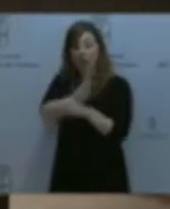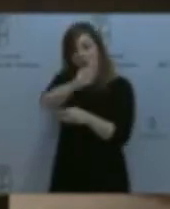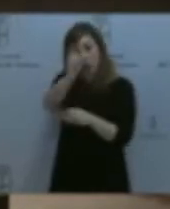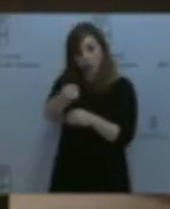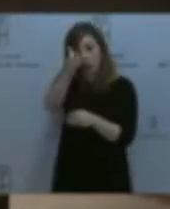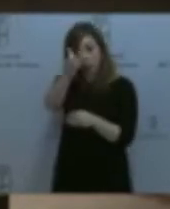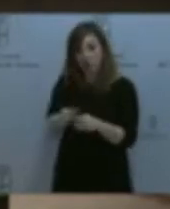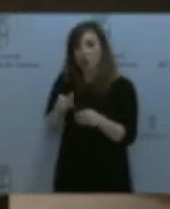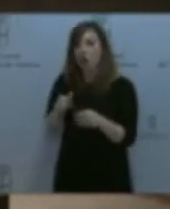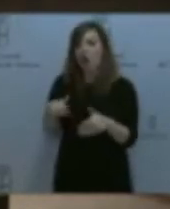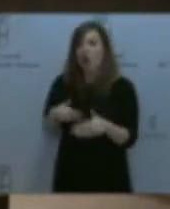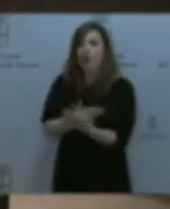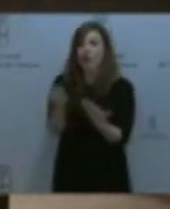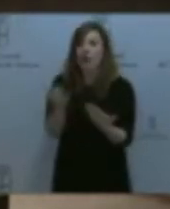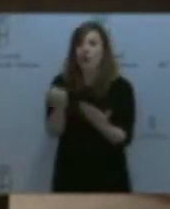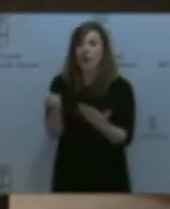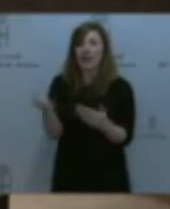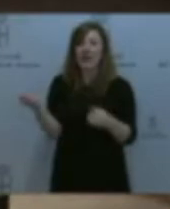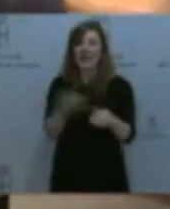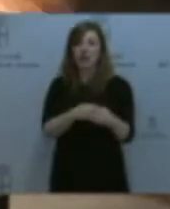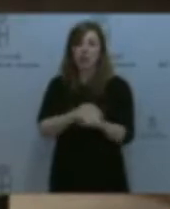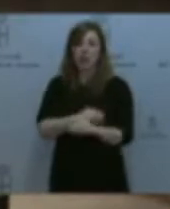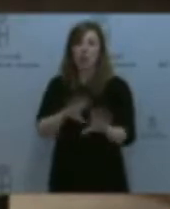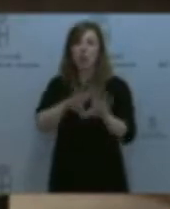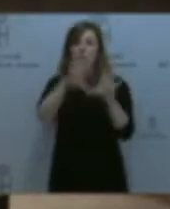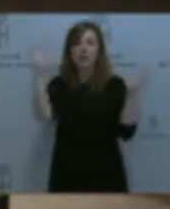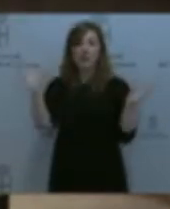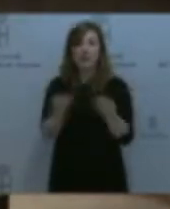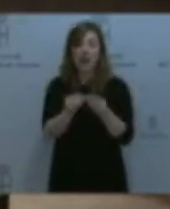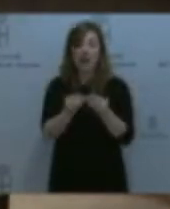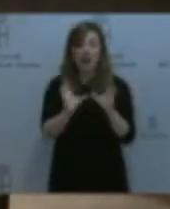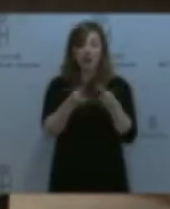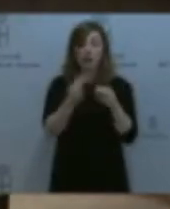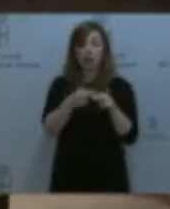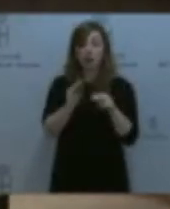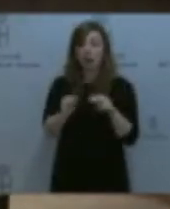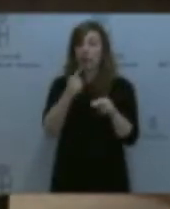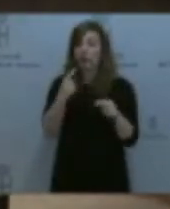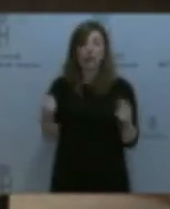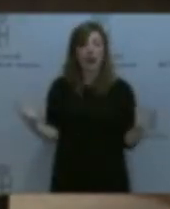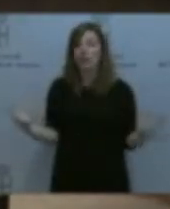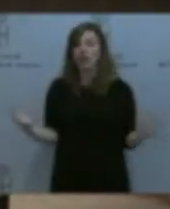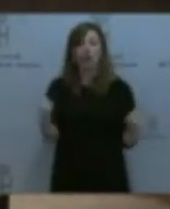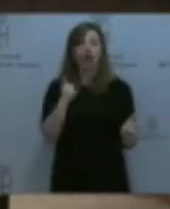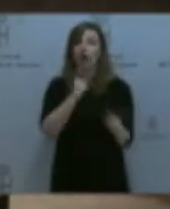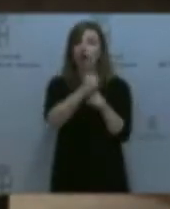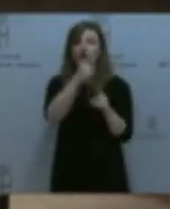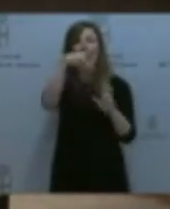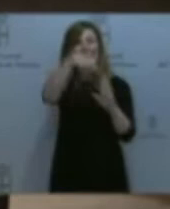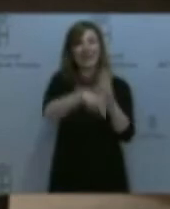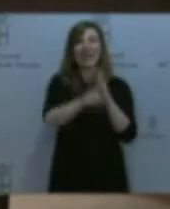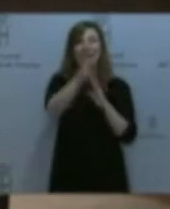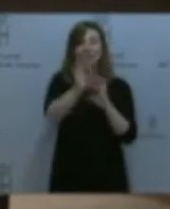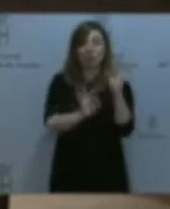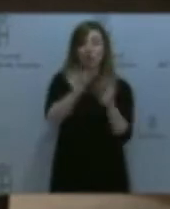ofrece el ingreso universal y que la mitad de su partido le dice que eso chocaría con la regla del 3%. Con lo cual, ese es el destino